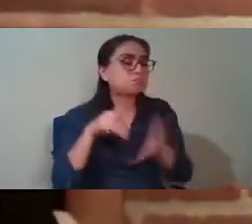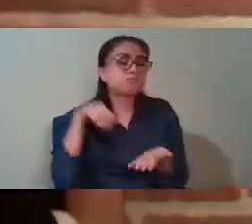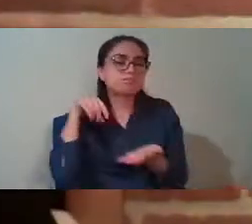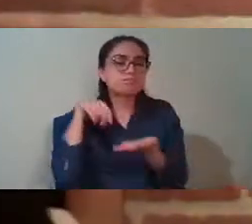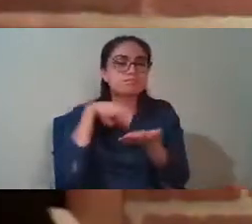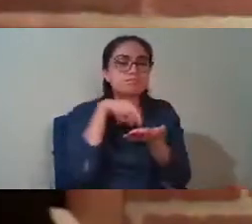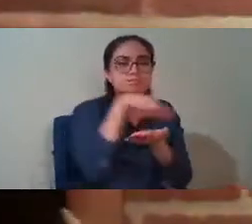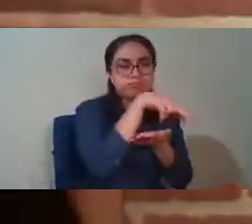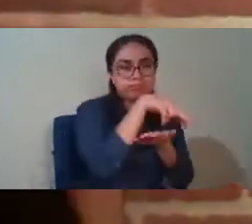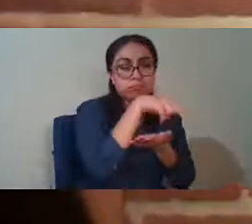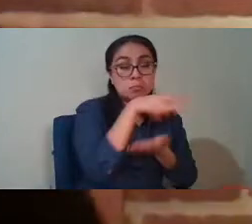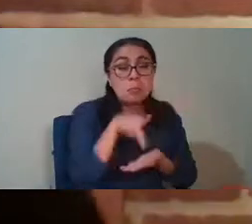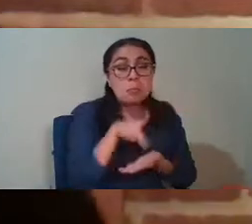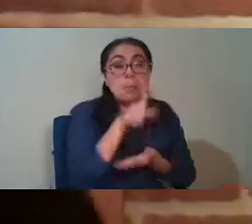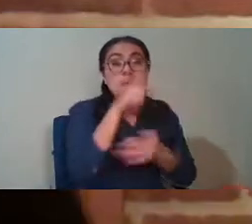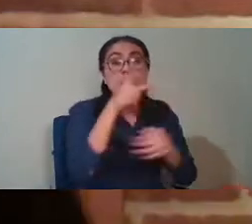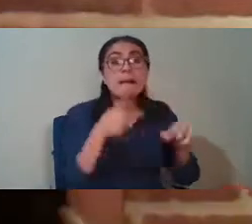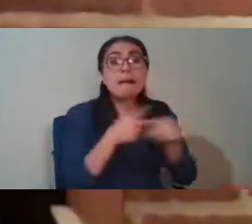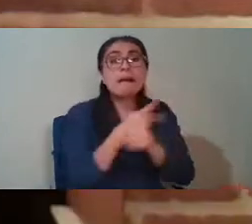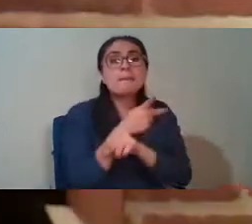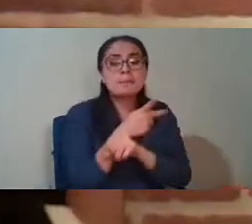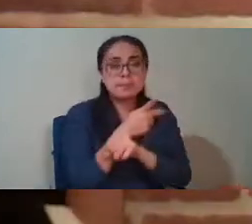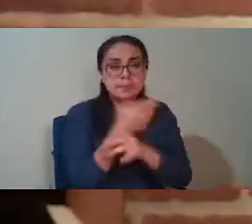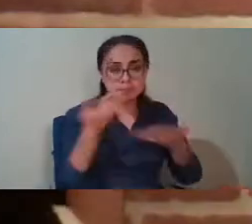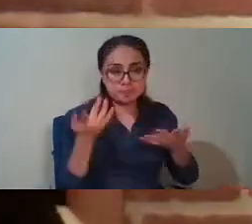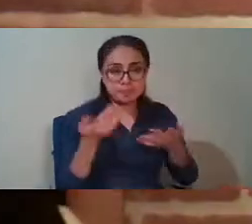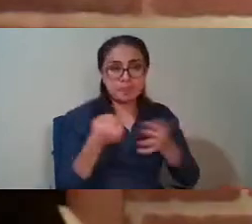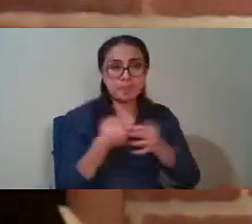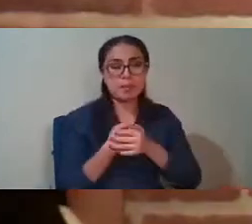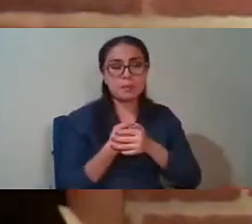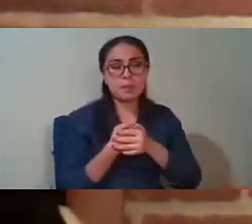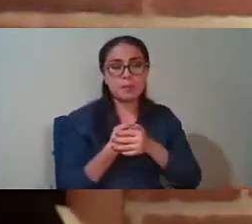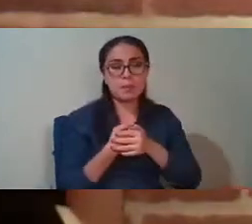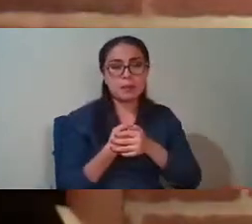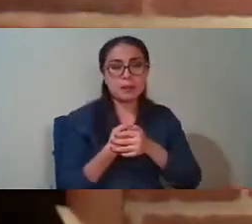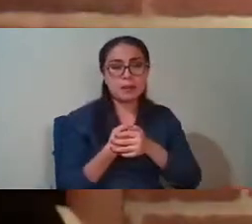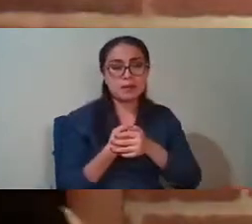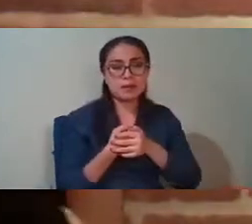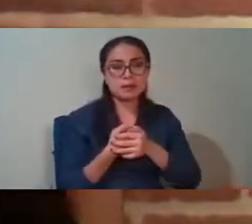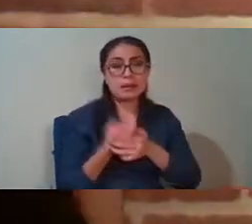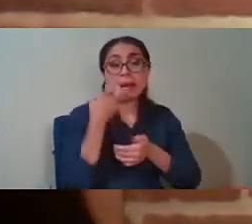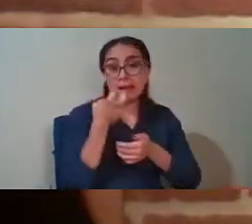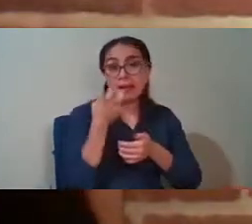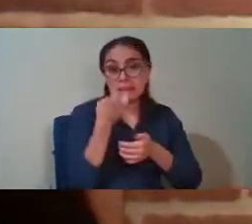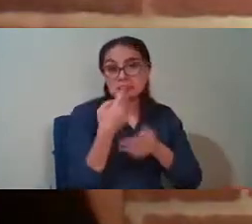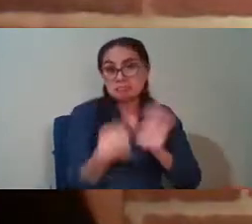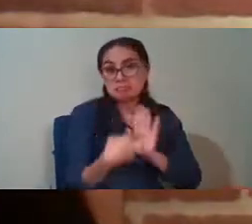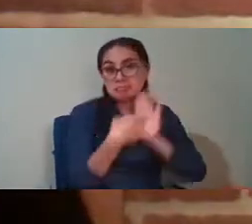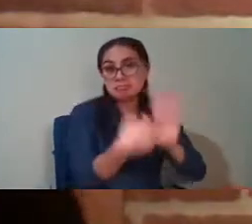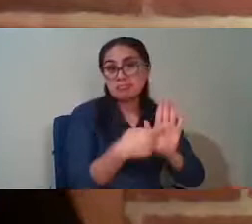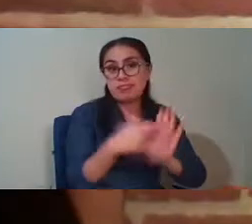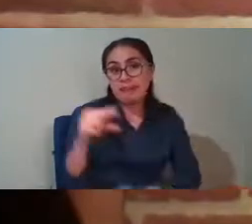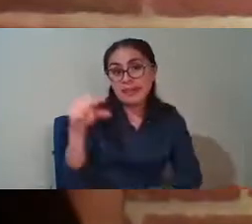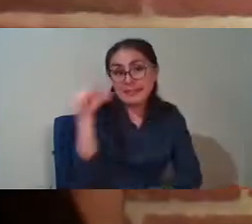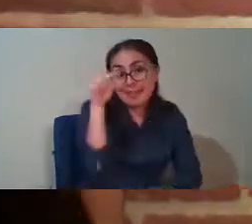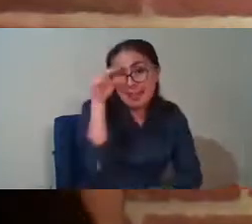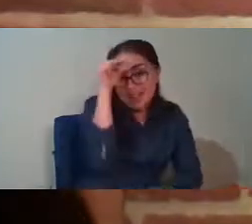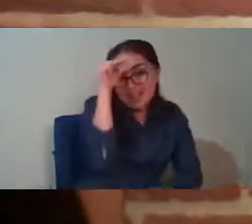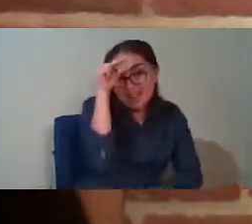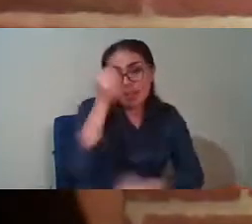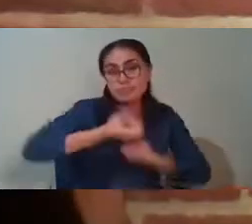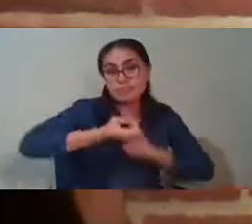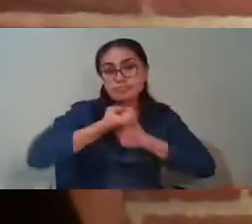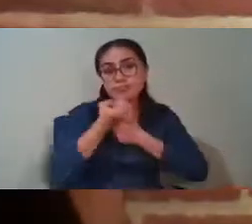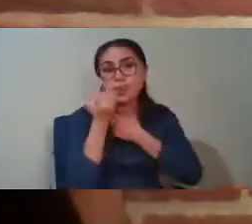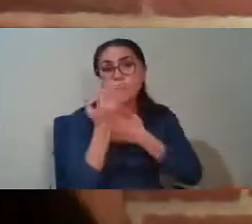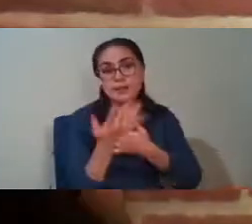momento se construye en escena, a partir del acto de inteligencia poética de estos dos actores, nada más y